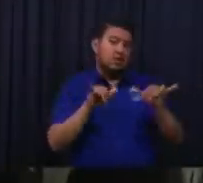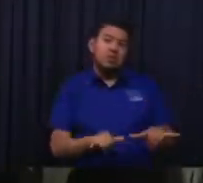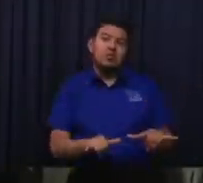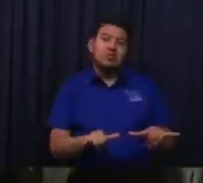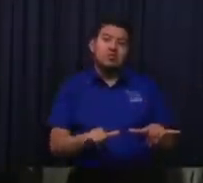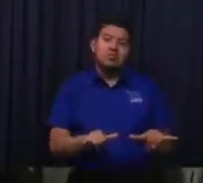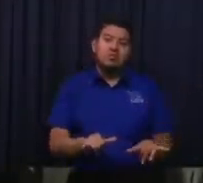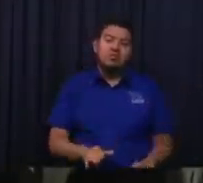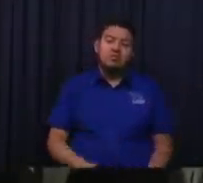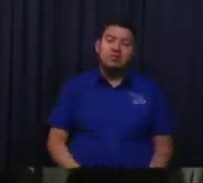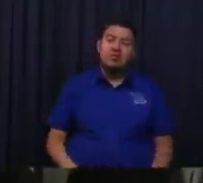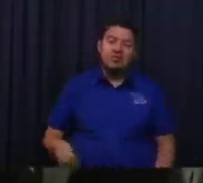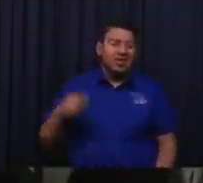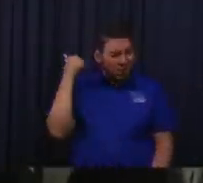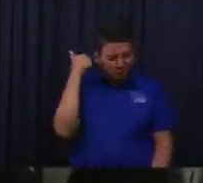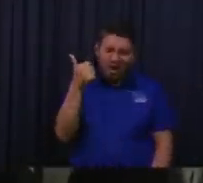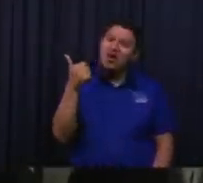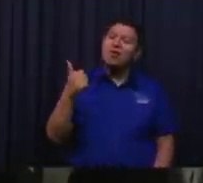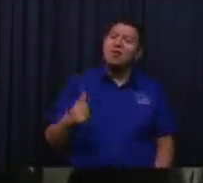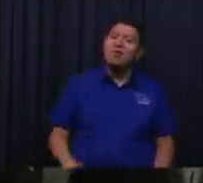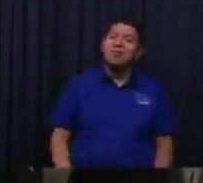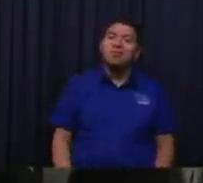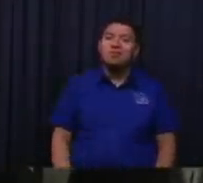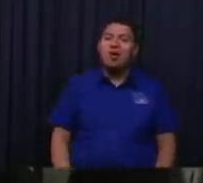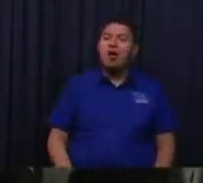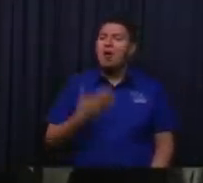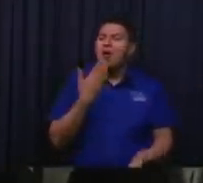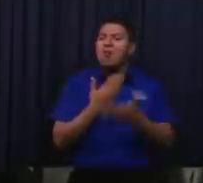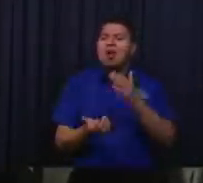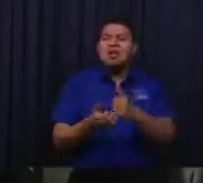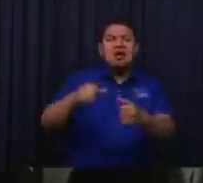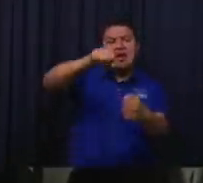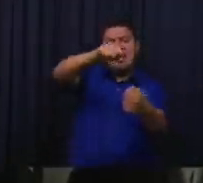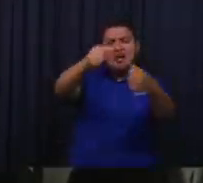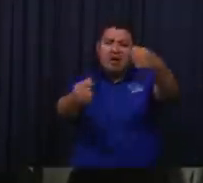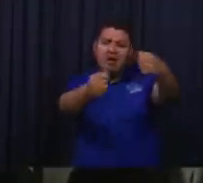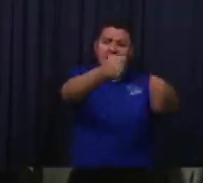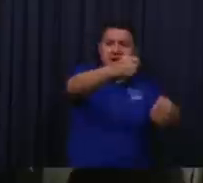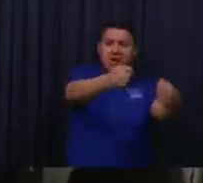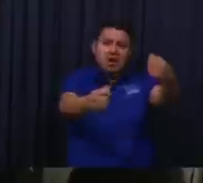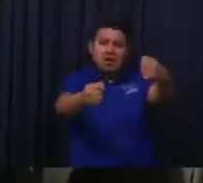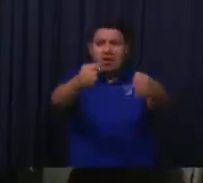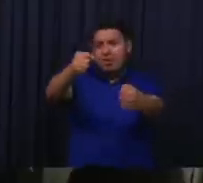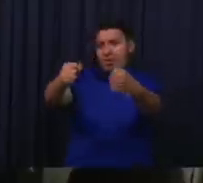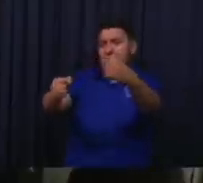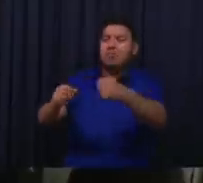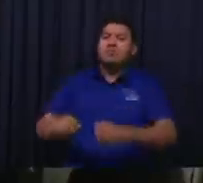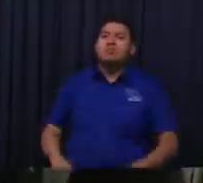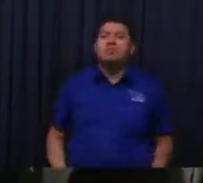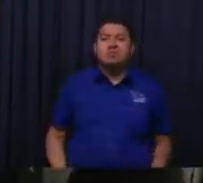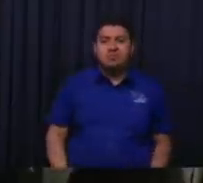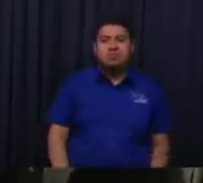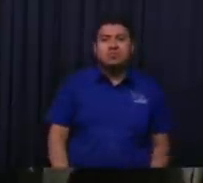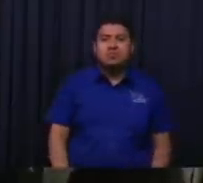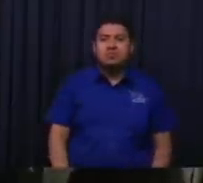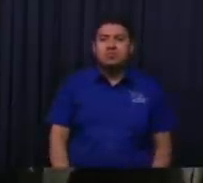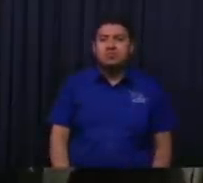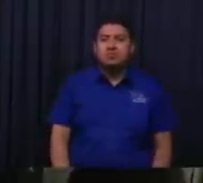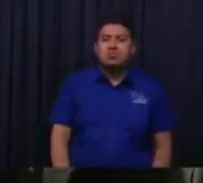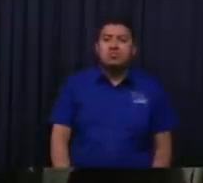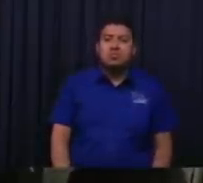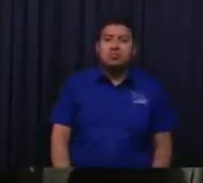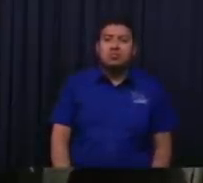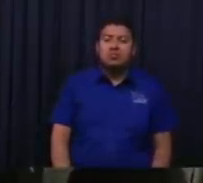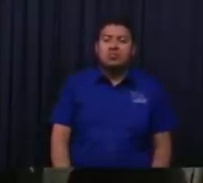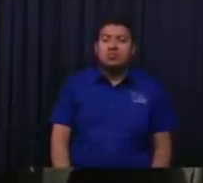Aquí chilero, hermano, agarraría cualquier carro y manejaría. ¿Y por dónde si todas las calles se quedaron así ocupadas? Iría a los